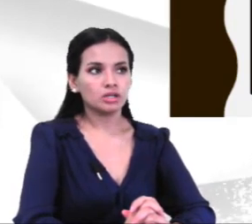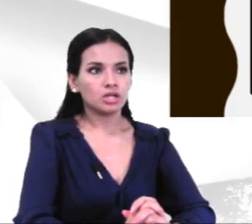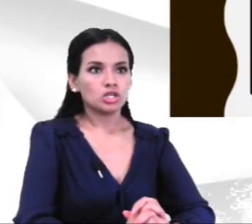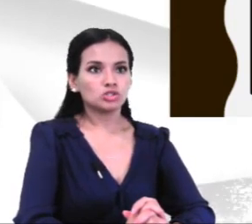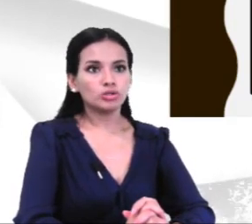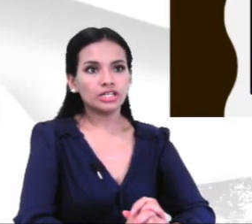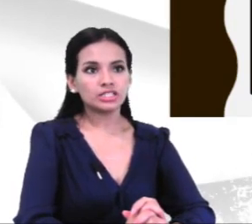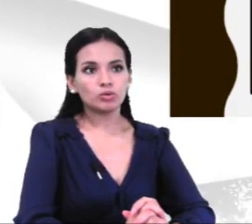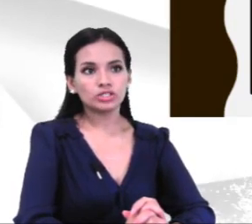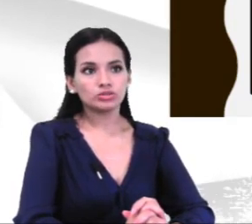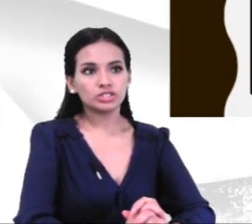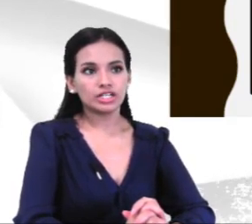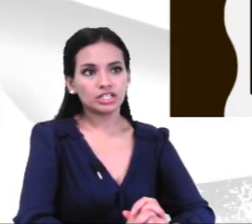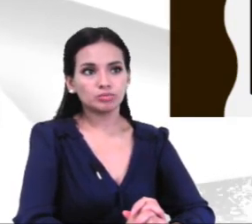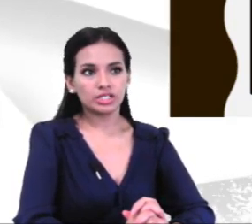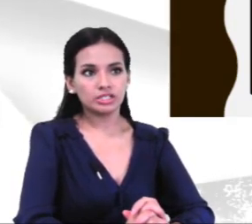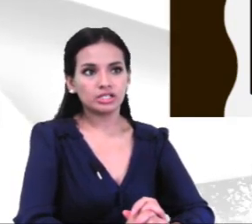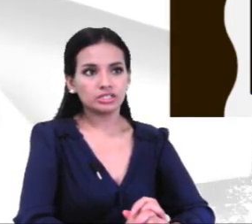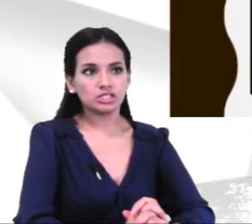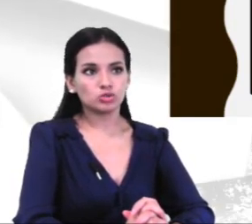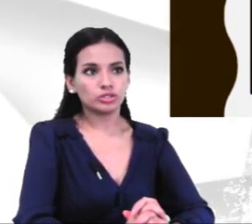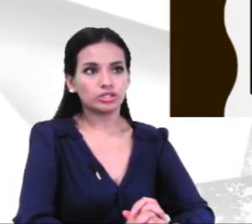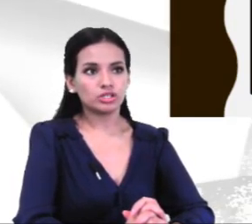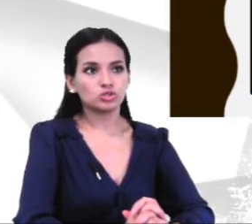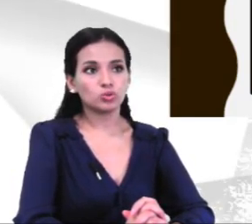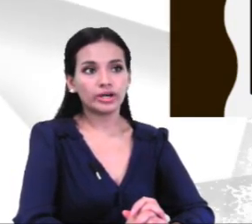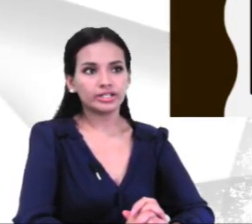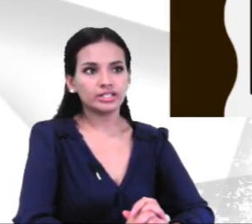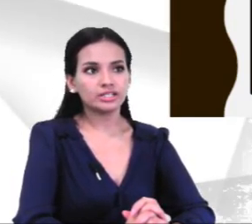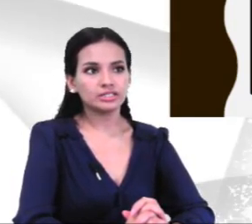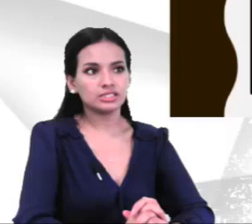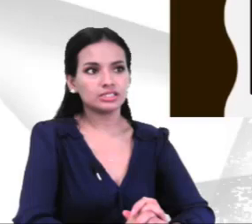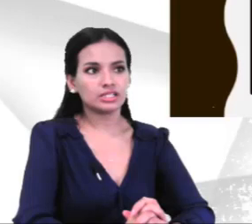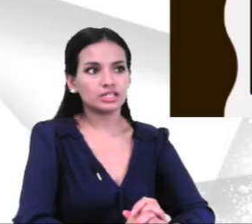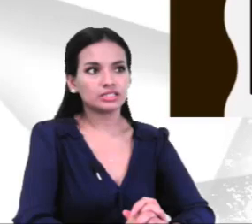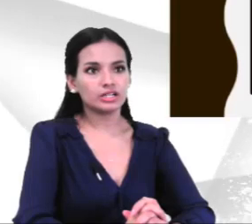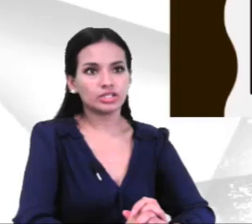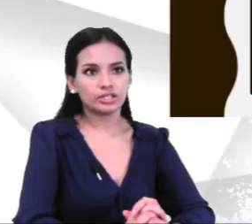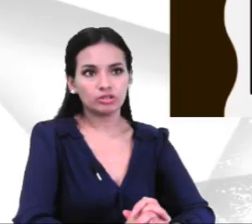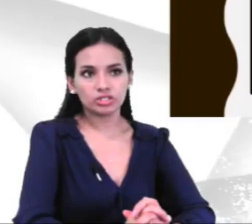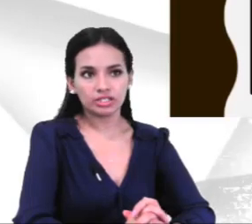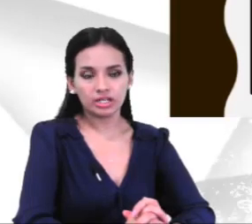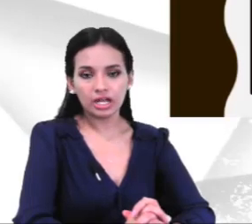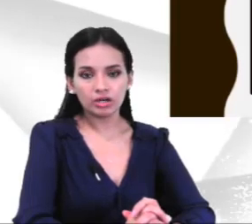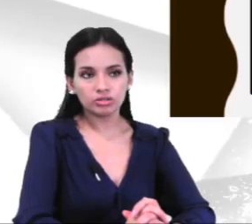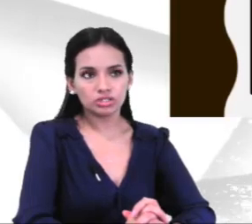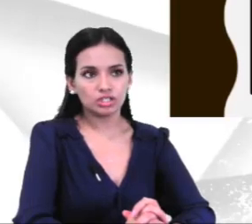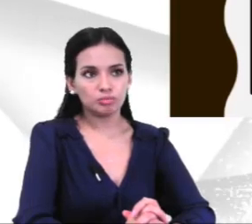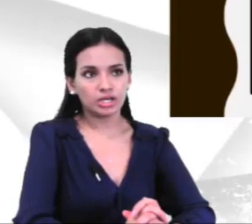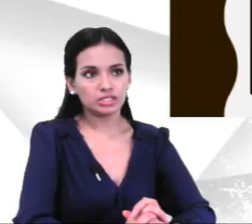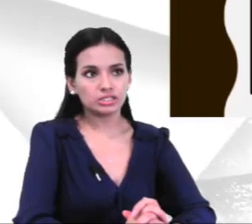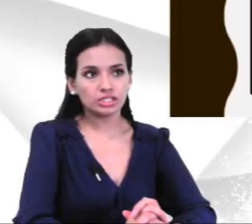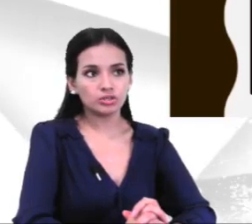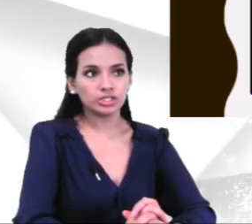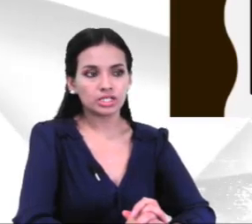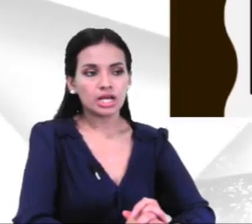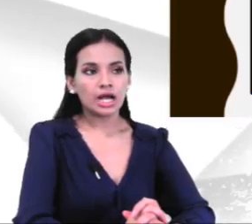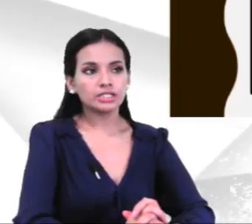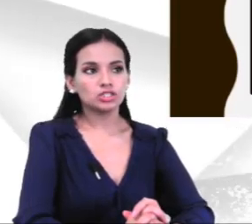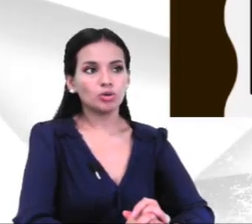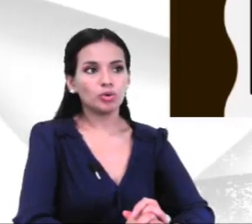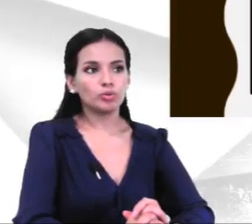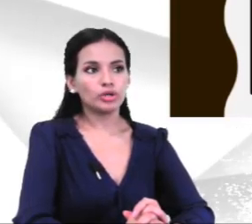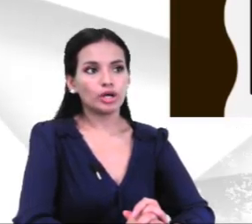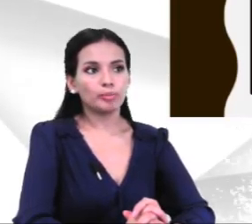el mar son las aguas costeras marinas esto es tú harinas y cercas a la orilla de los grandes lagos y mares interiores